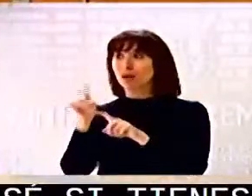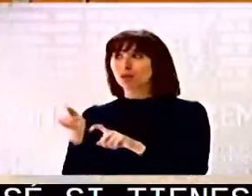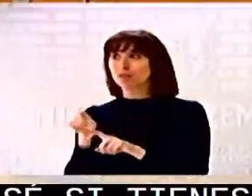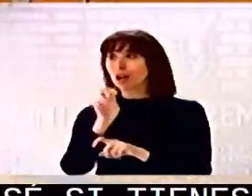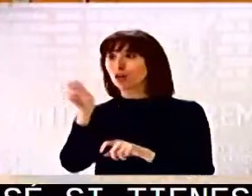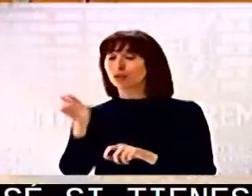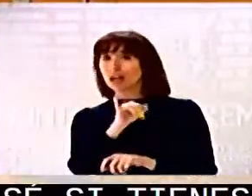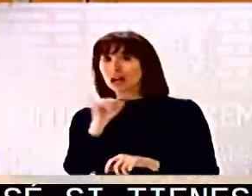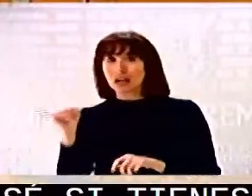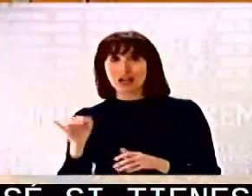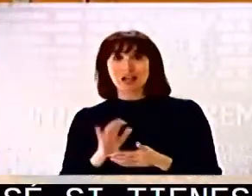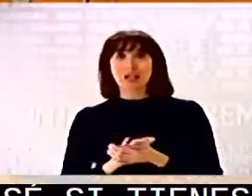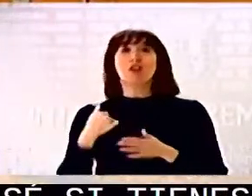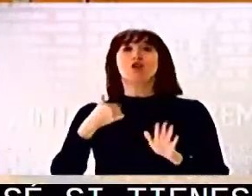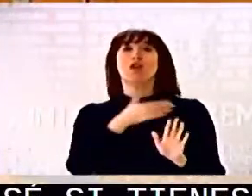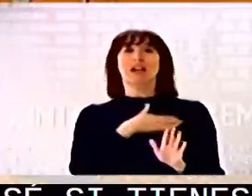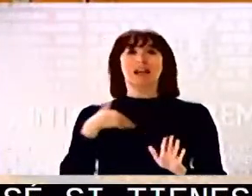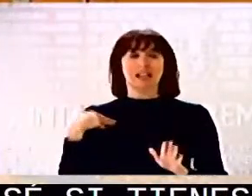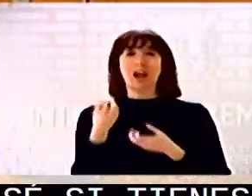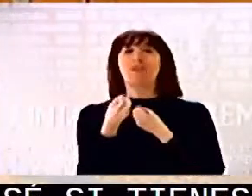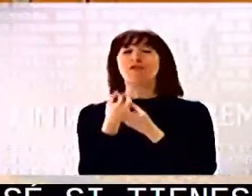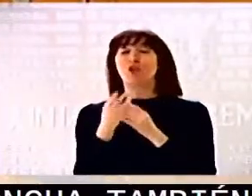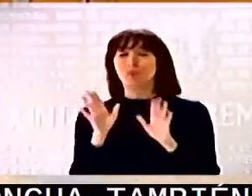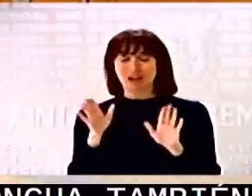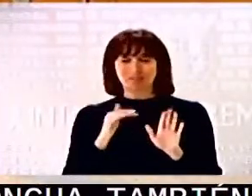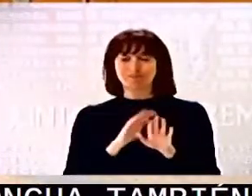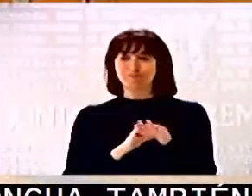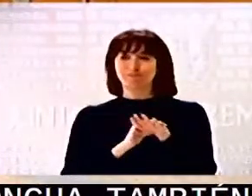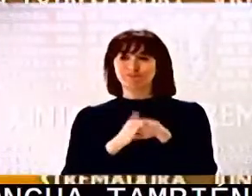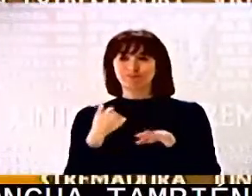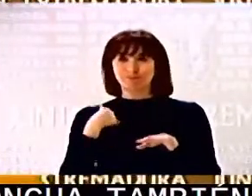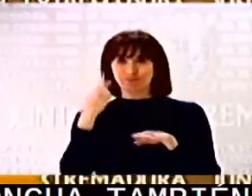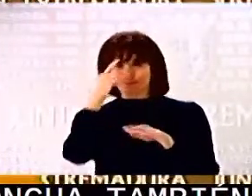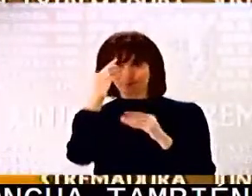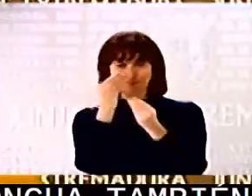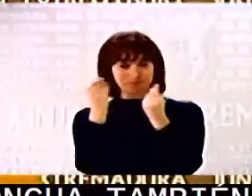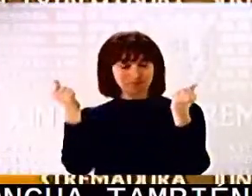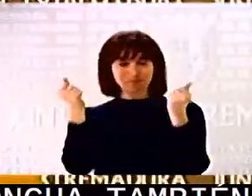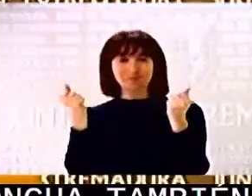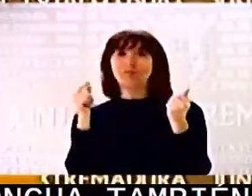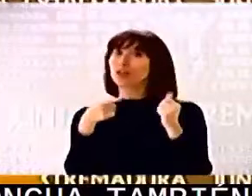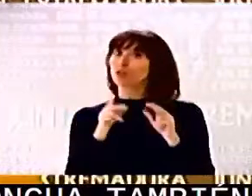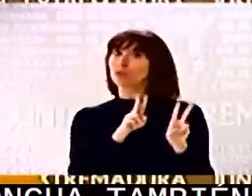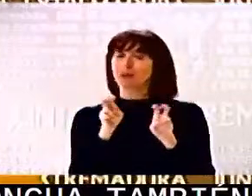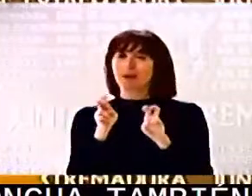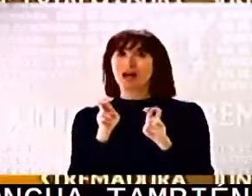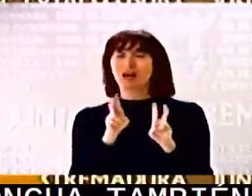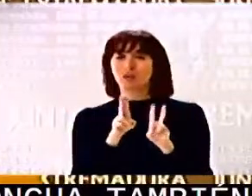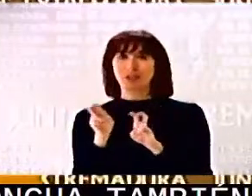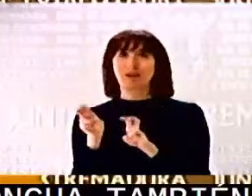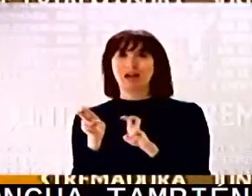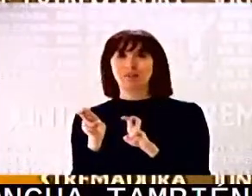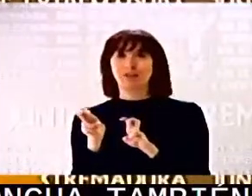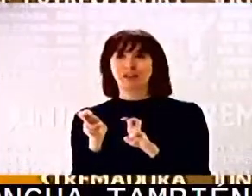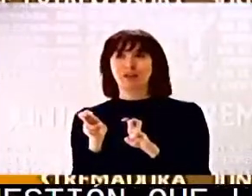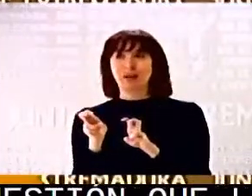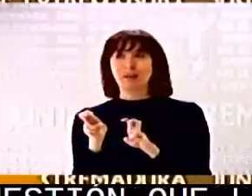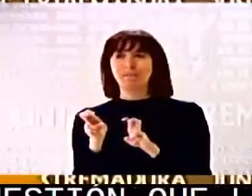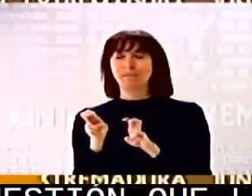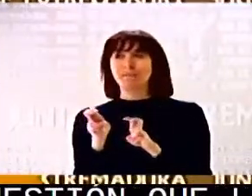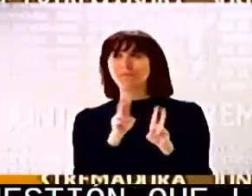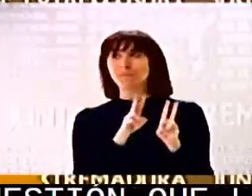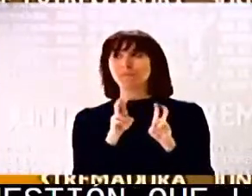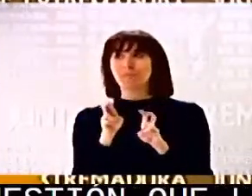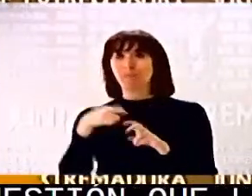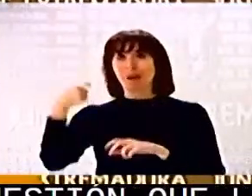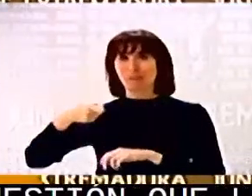más. Quería informar, Concha, también que se me pasó y es una cuestión que le preocupa